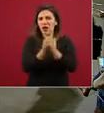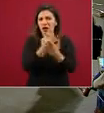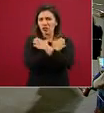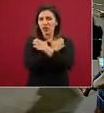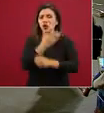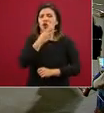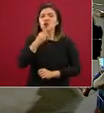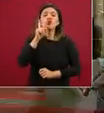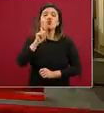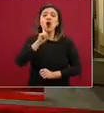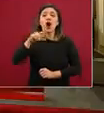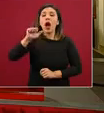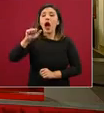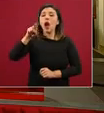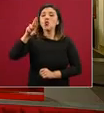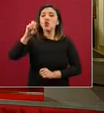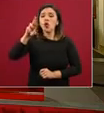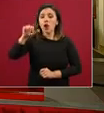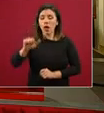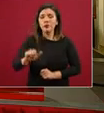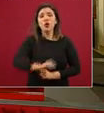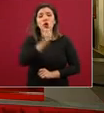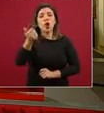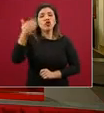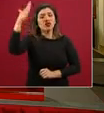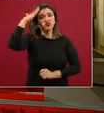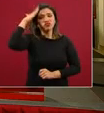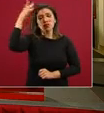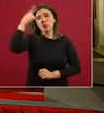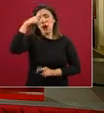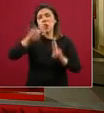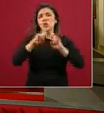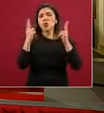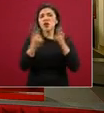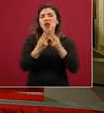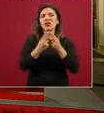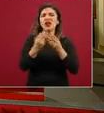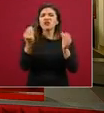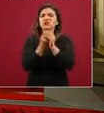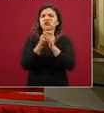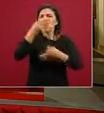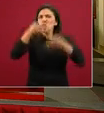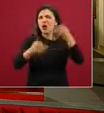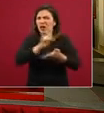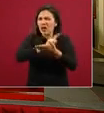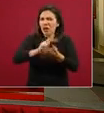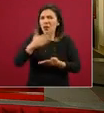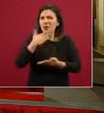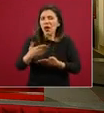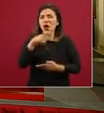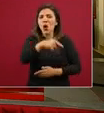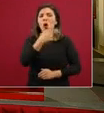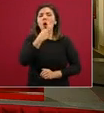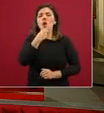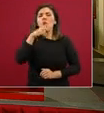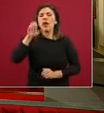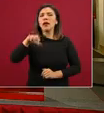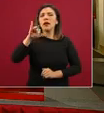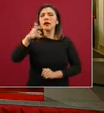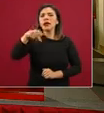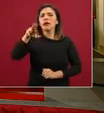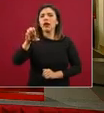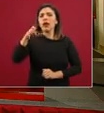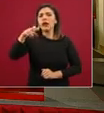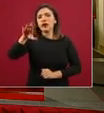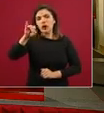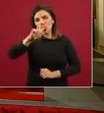Aurora Saavedra Solá, y al titular de la Unidad de Asuntos Jurídicos y Transparencia, Enrique Quirós Acosta.